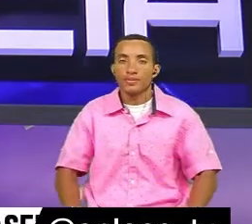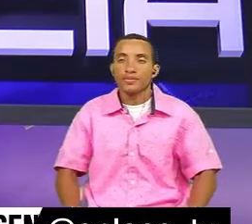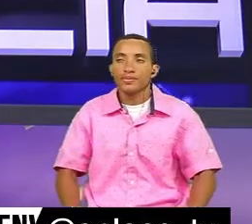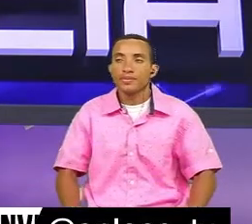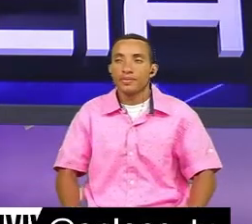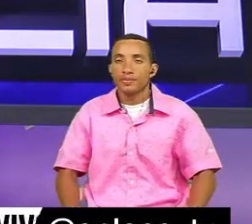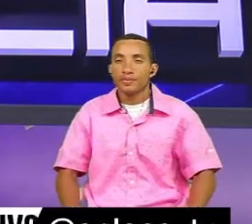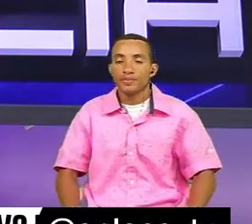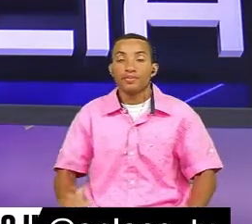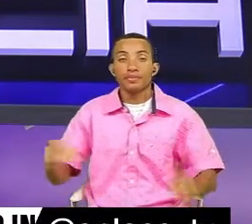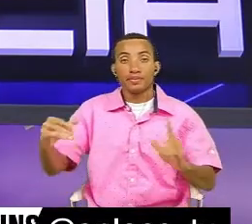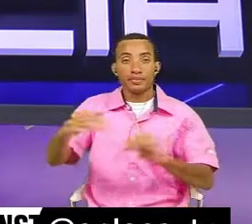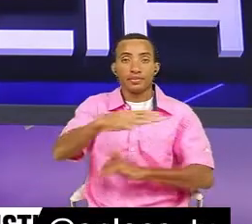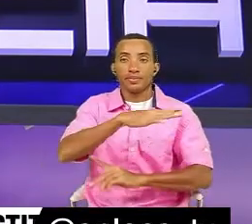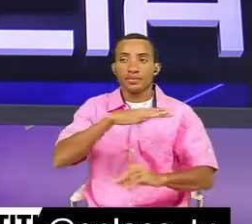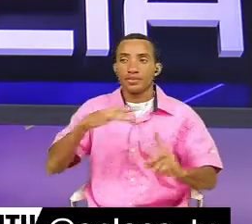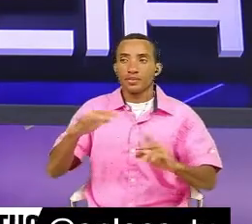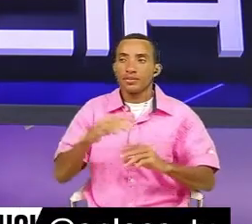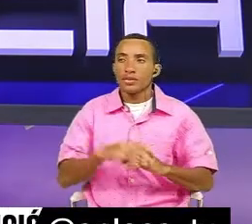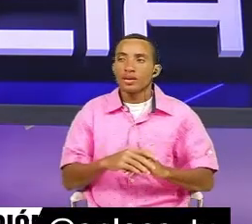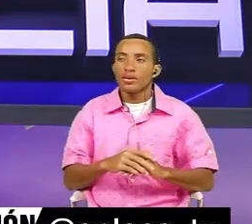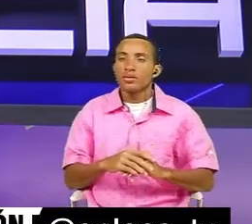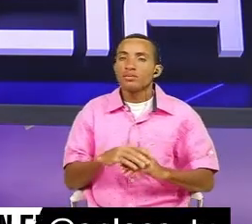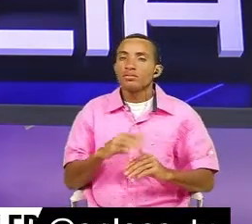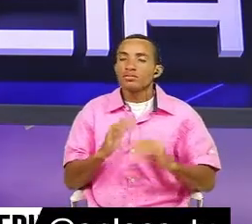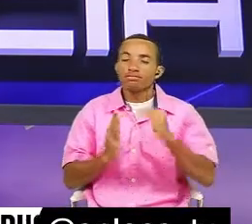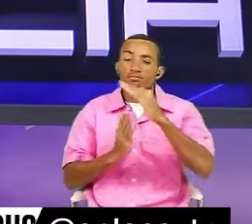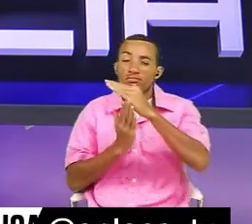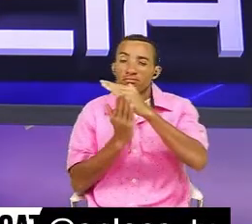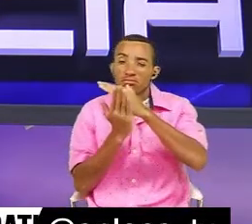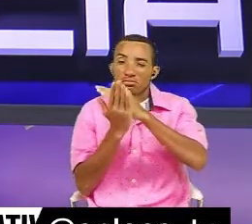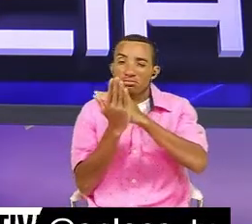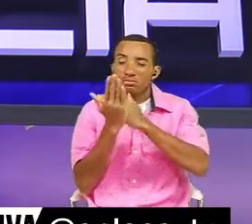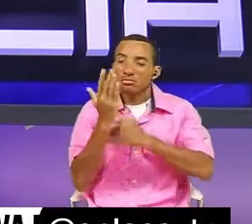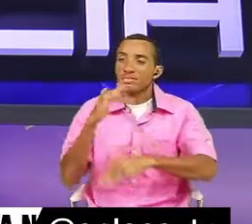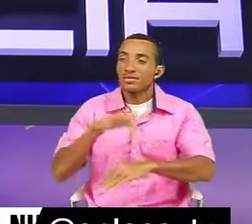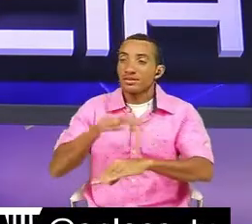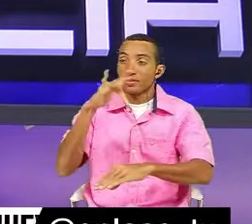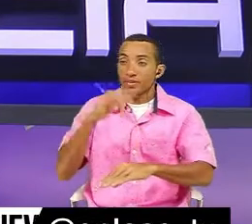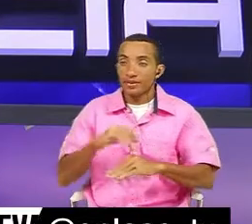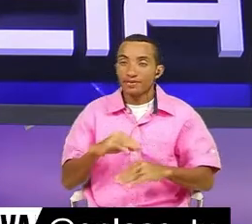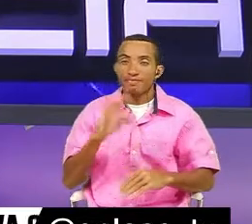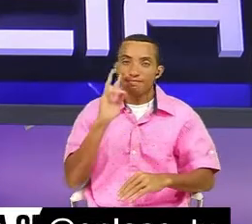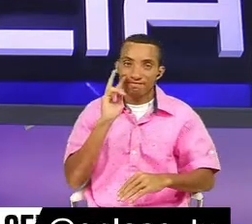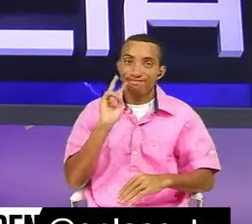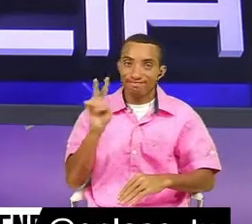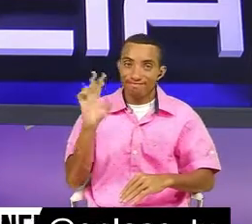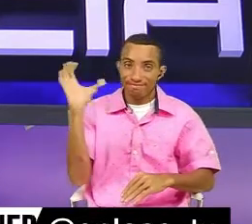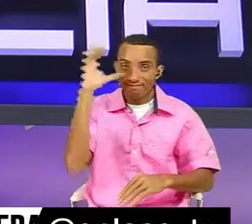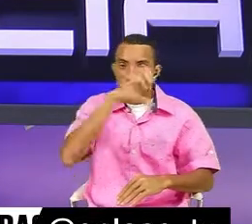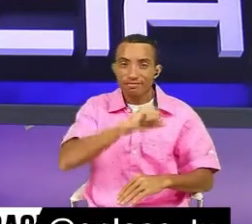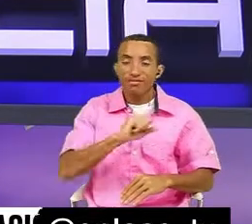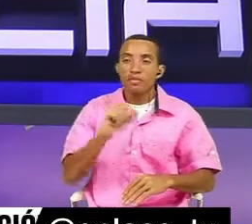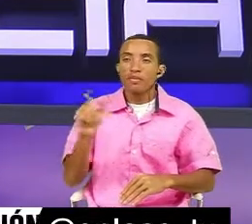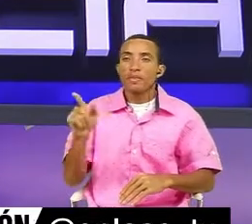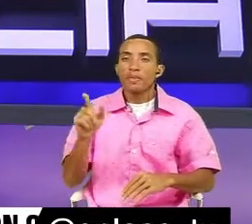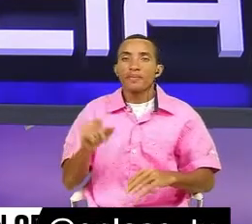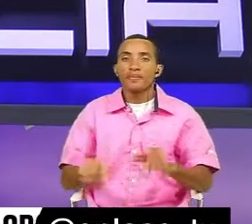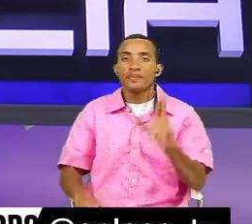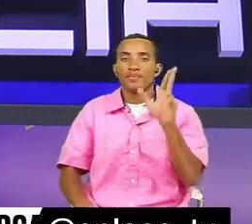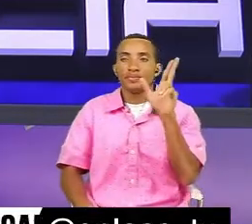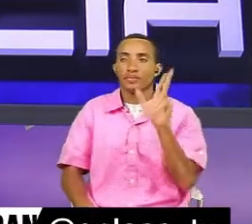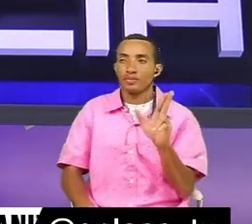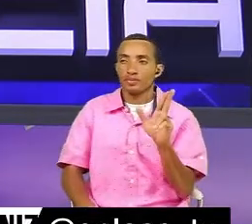Esta situación se da desde muy tempranas horas en la mañana de hoy, tal y como ustedes lo pudieron apreciar, en el sector del